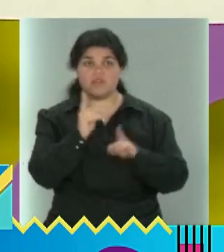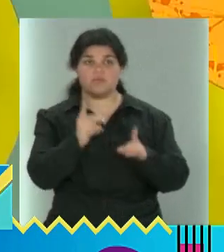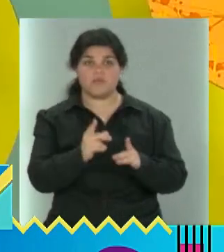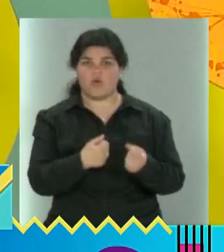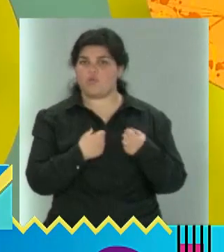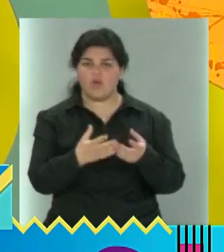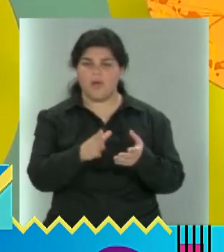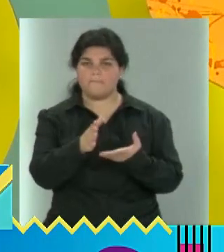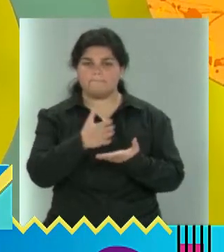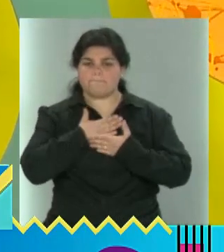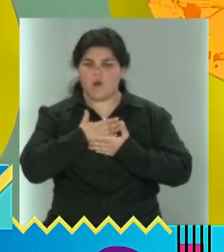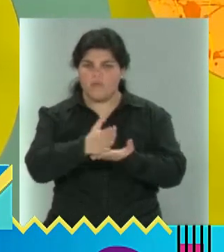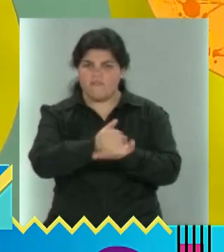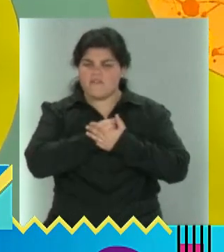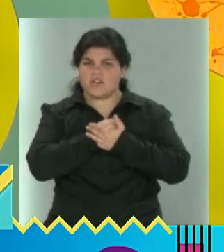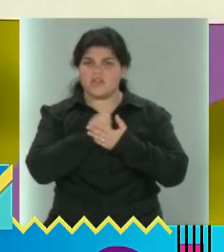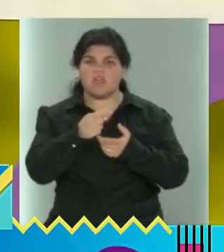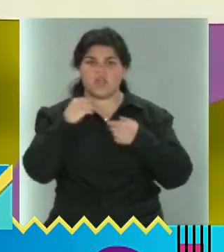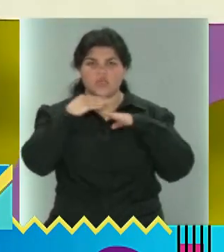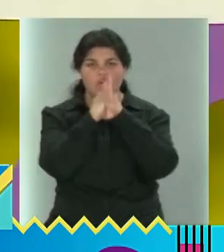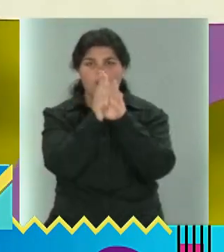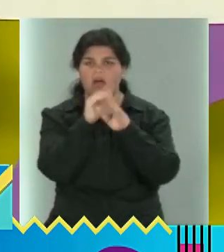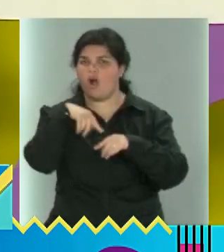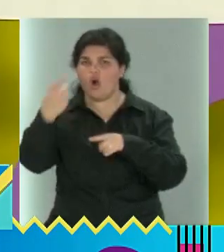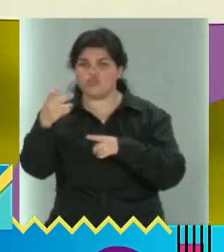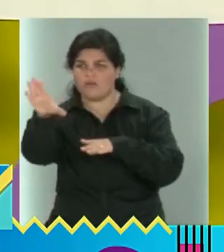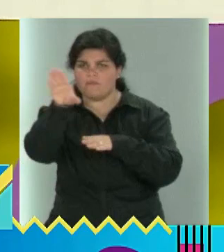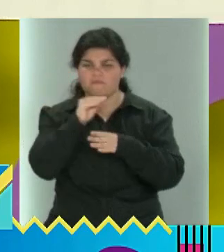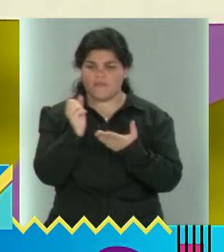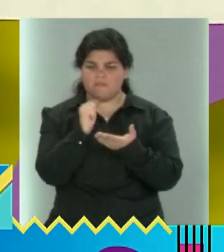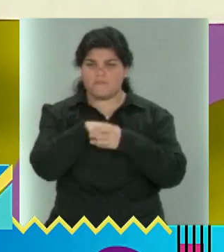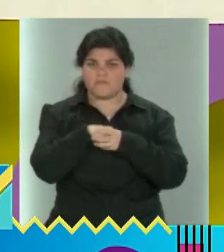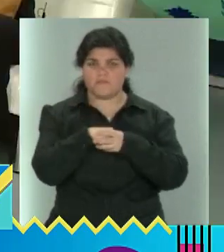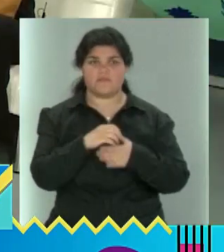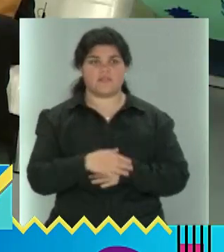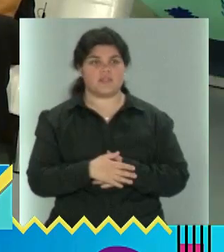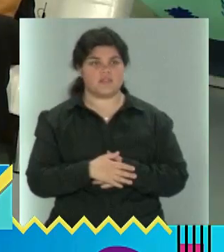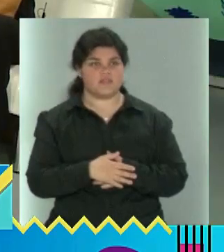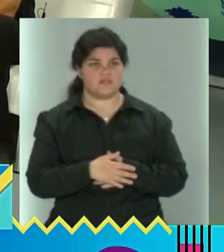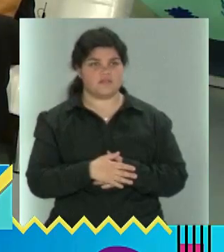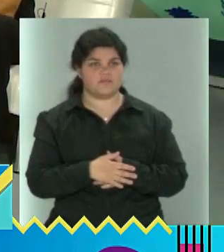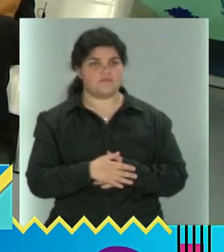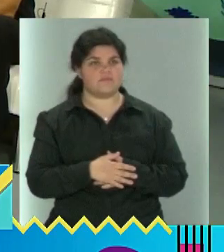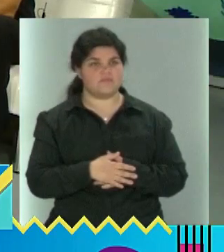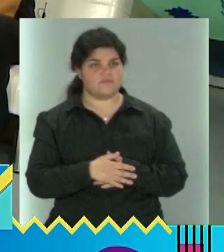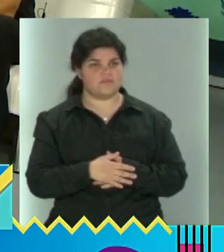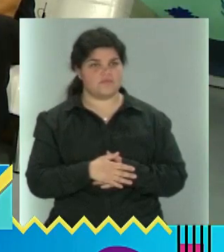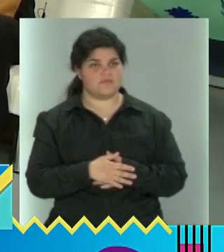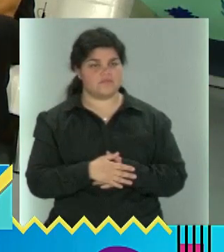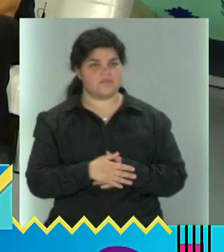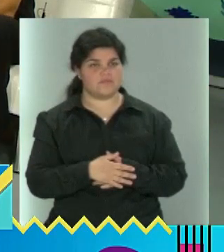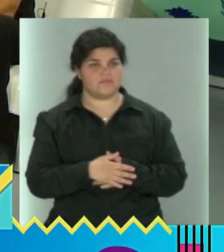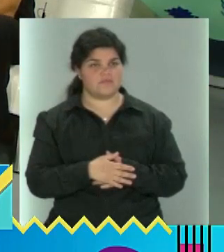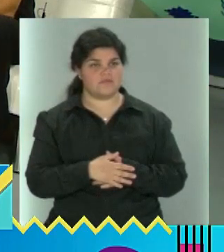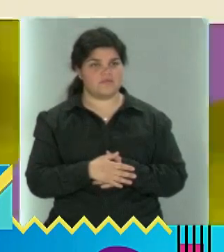toman mucho, ¿no? Desde la historia y desde el origen, ¿no? Eso también transmitirlo como mensaje. Domo arigato, ni son más. Yo conozco